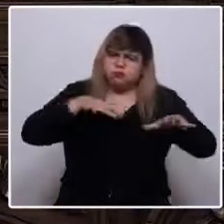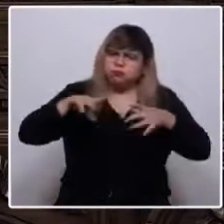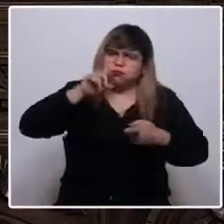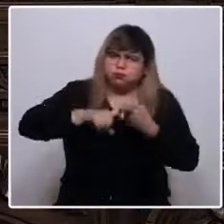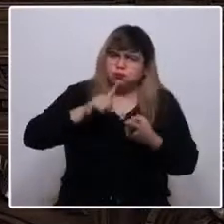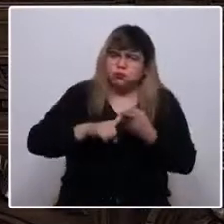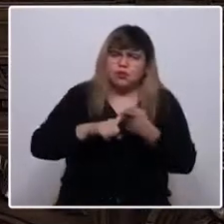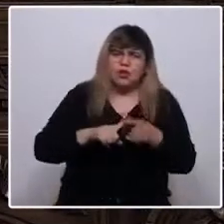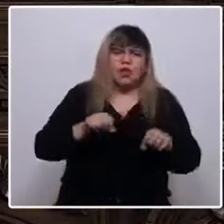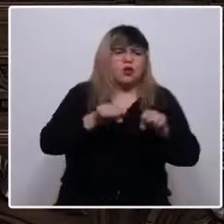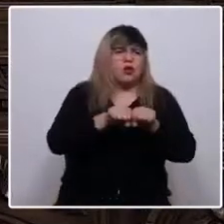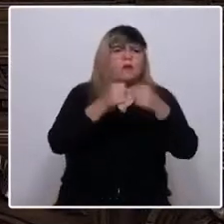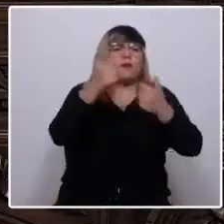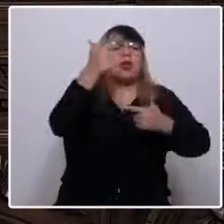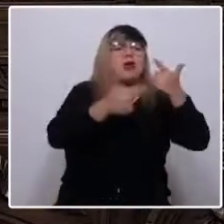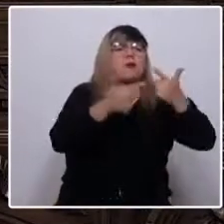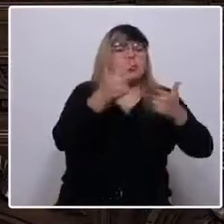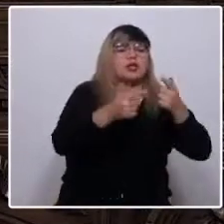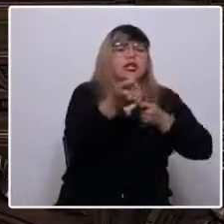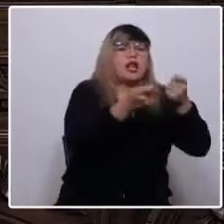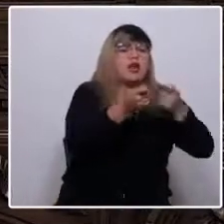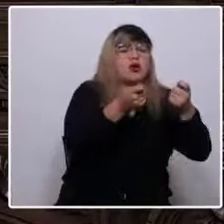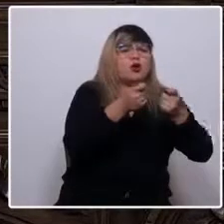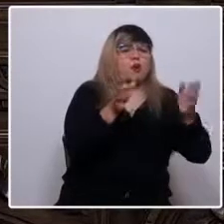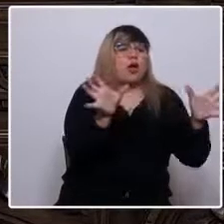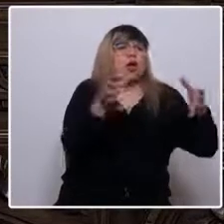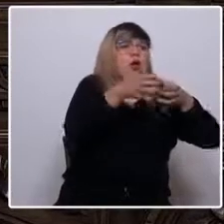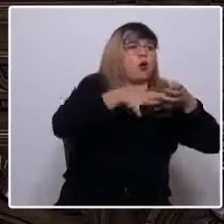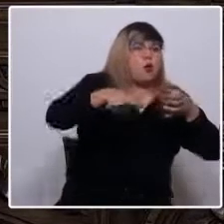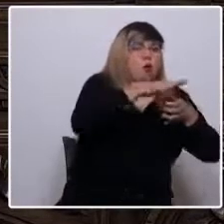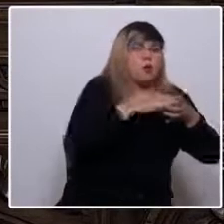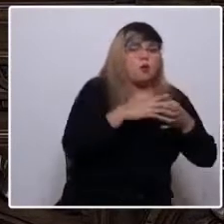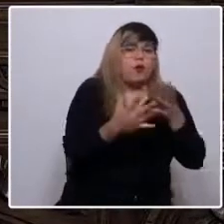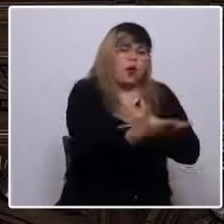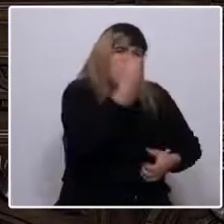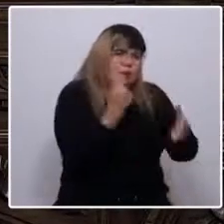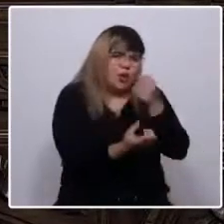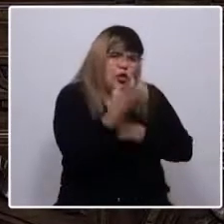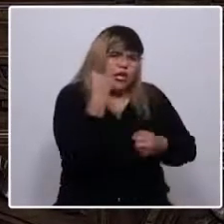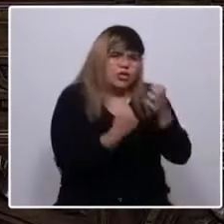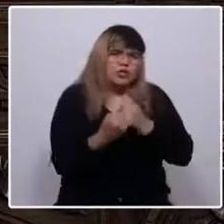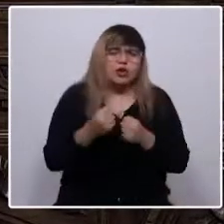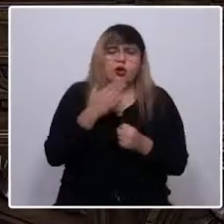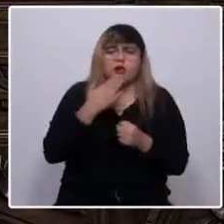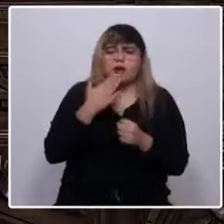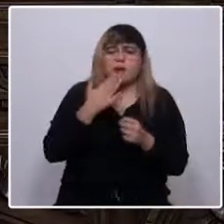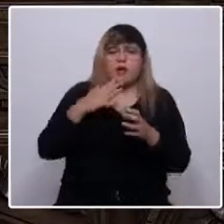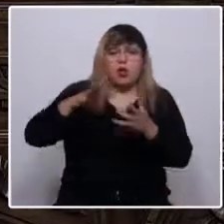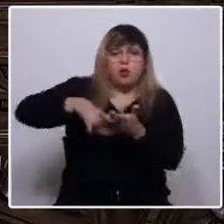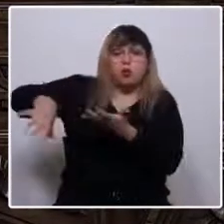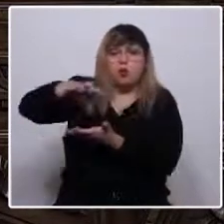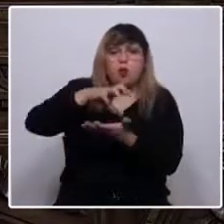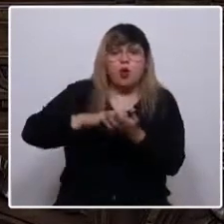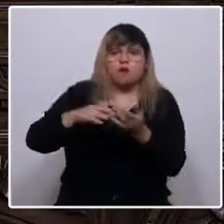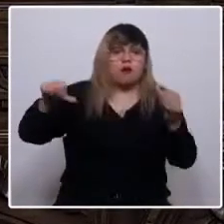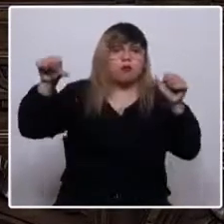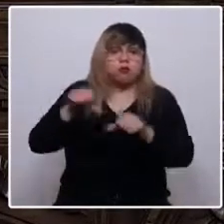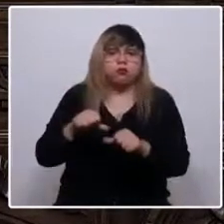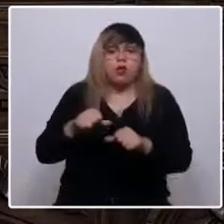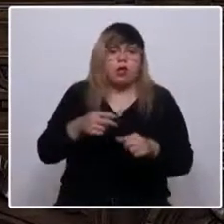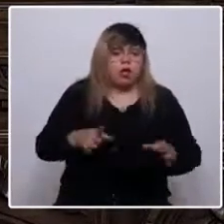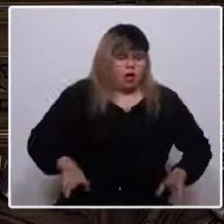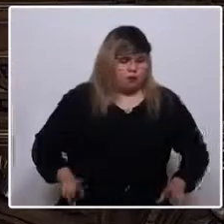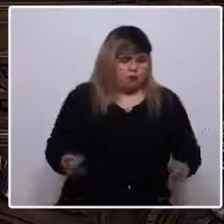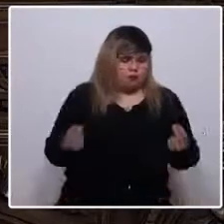oligárquicas de la política y la economía que a cambio de la explotación y el despojo de nuestro pueblo se han enriquecido y se han perpetuado